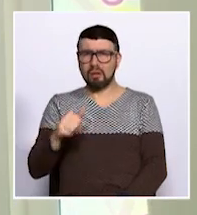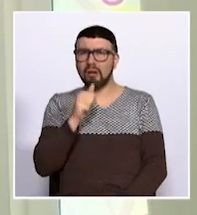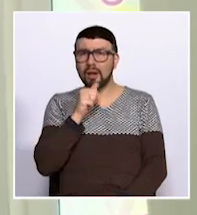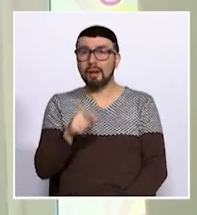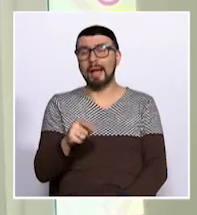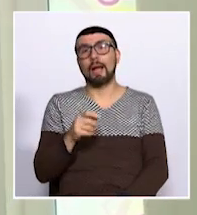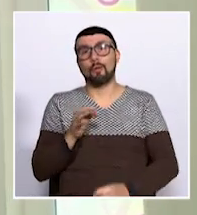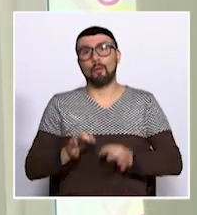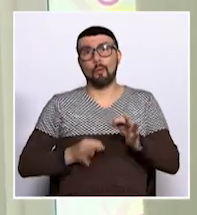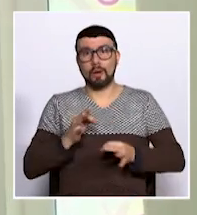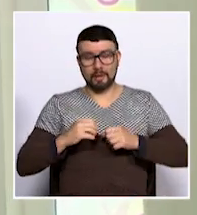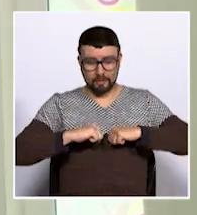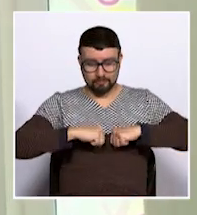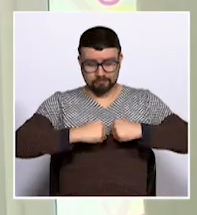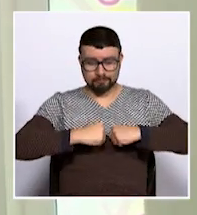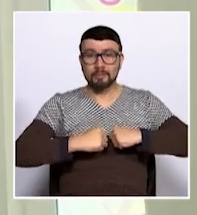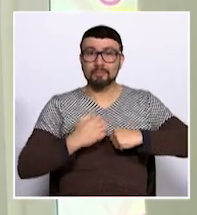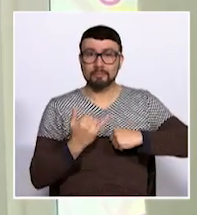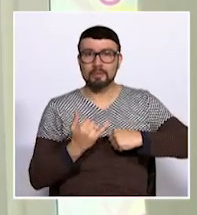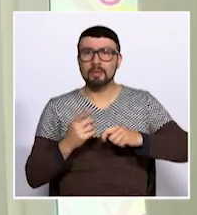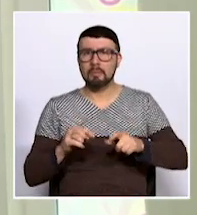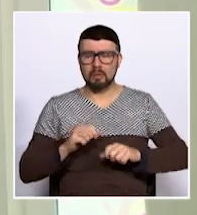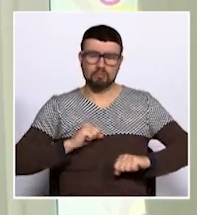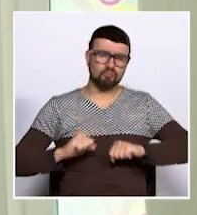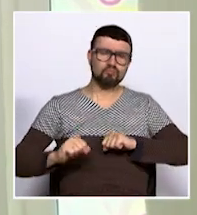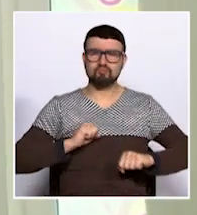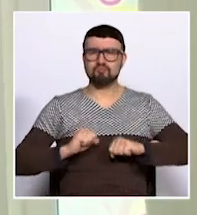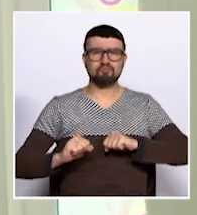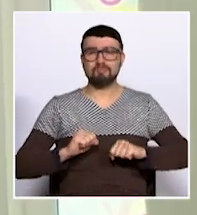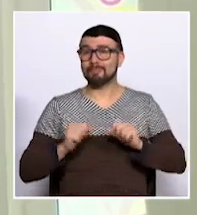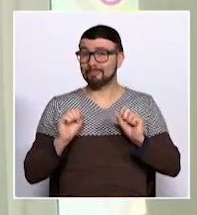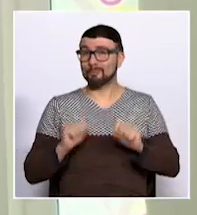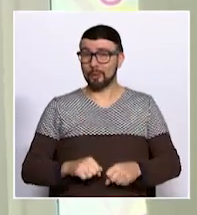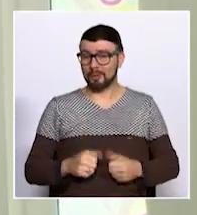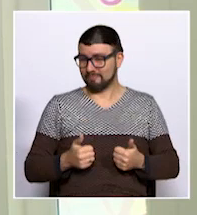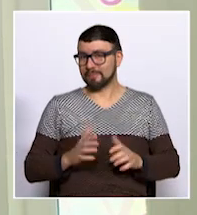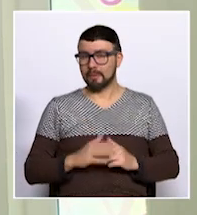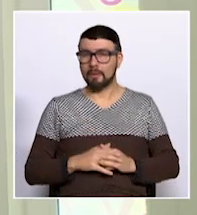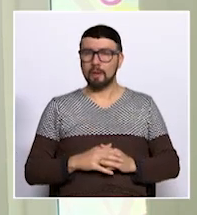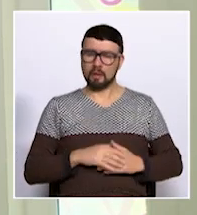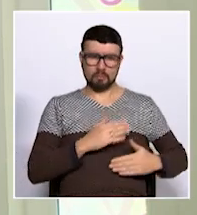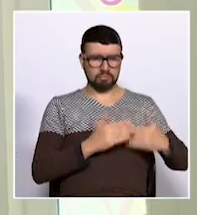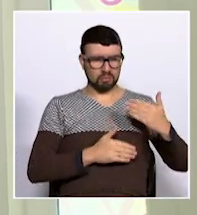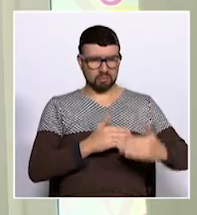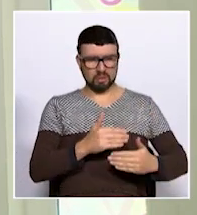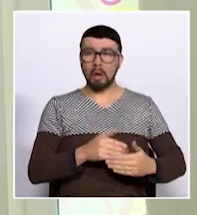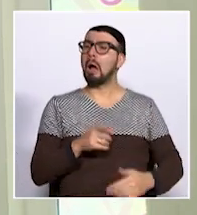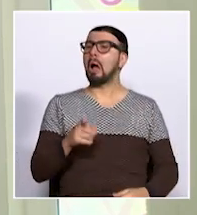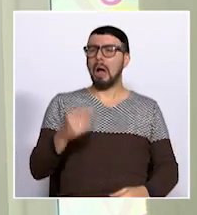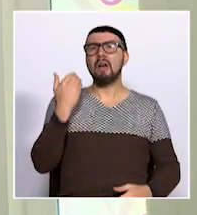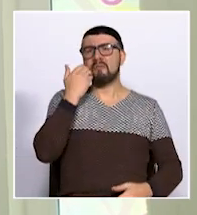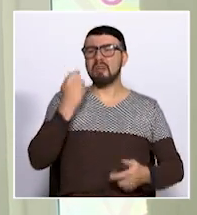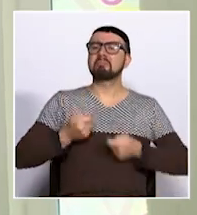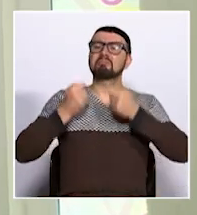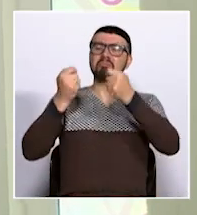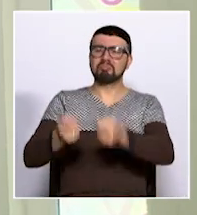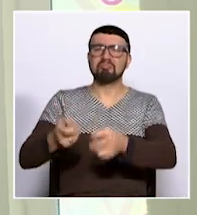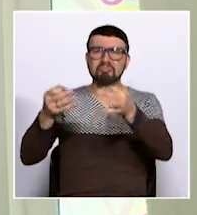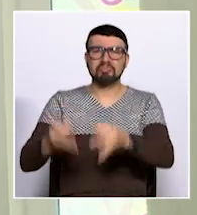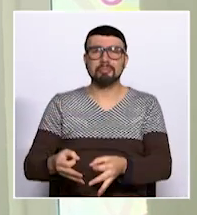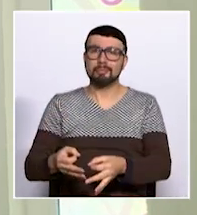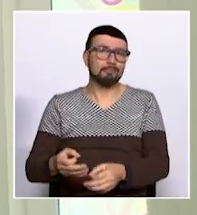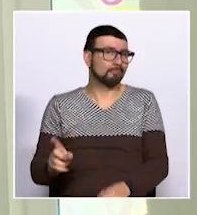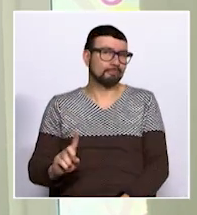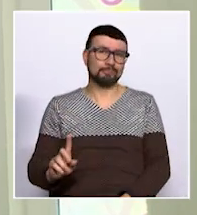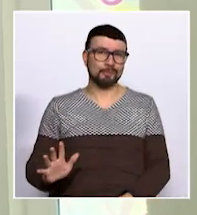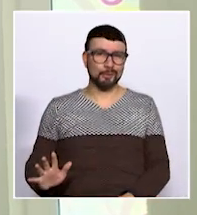seguimos haciendo la actividad física. Y miren que durante todo ese proceso no hemos hablado de un tratamiento específico para alguna